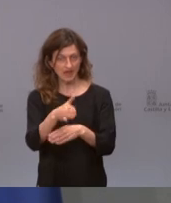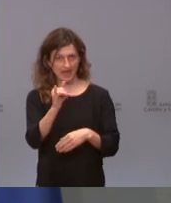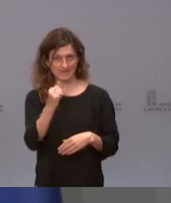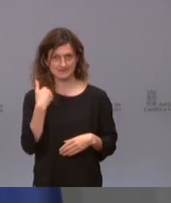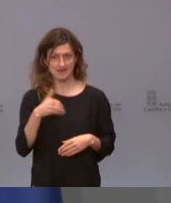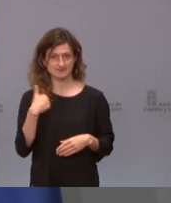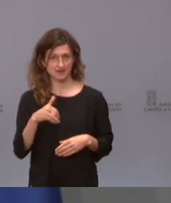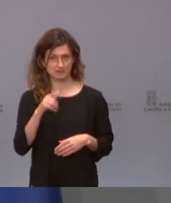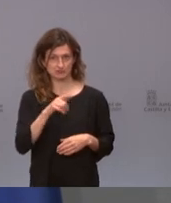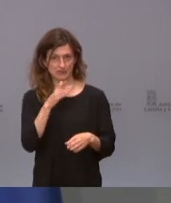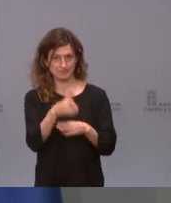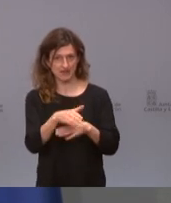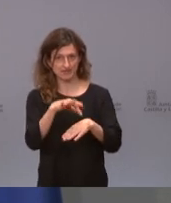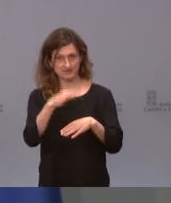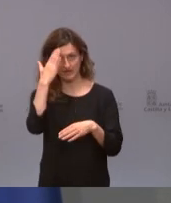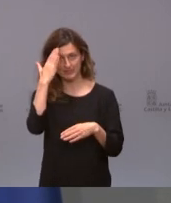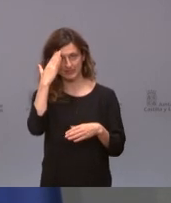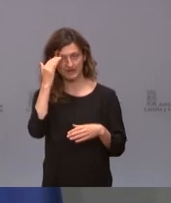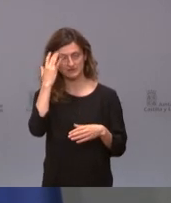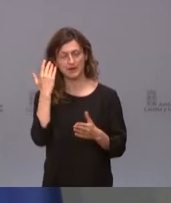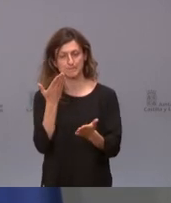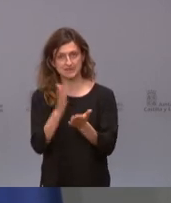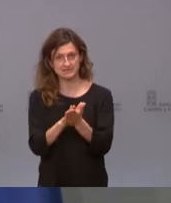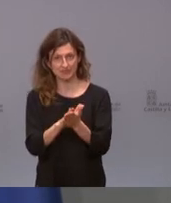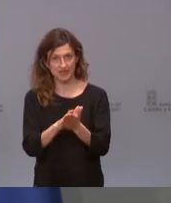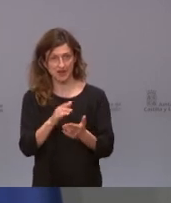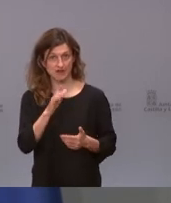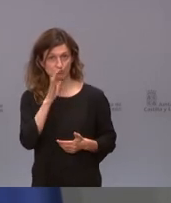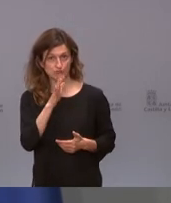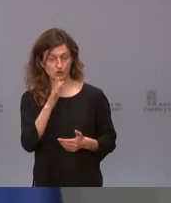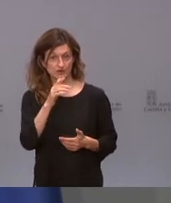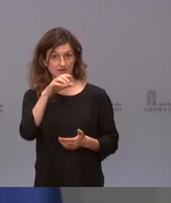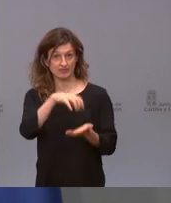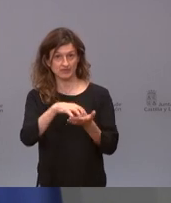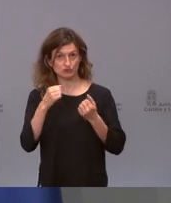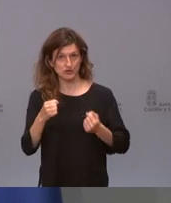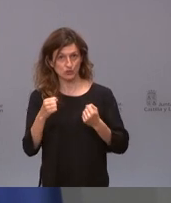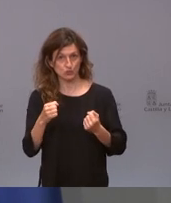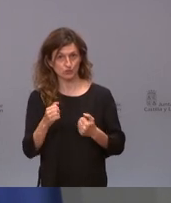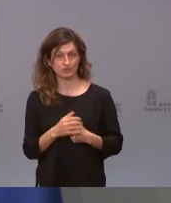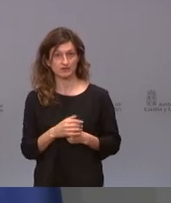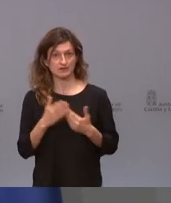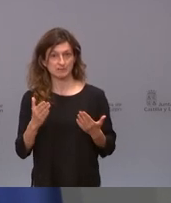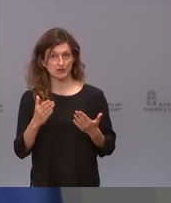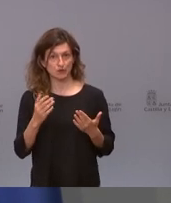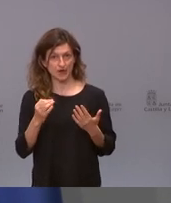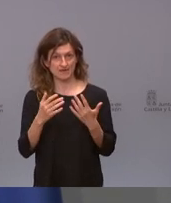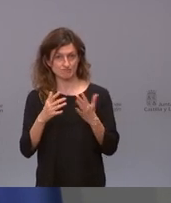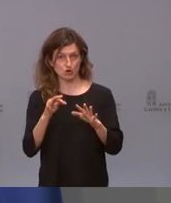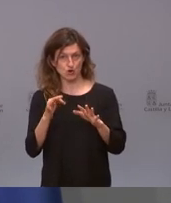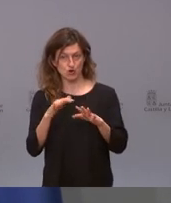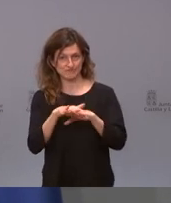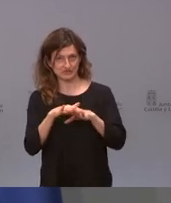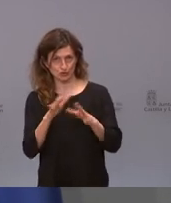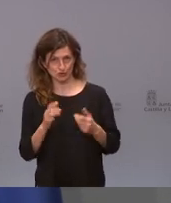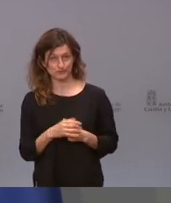ya es decir se está atendiendo de manera presencial en los centros de salud pero evidentemente con un filtro hay un trabajo